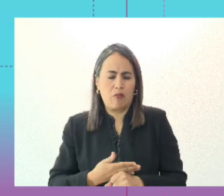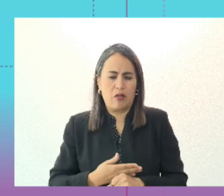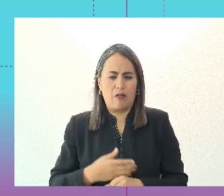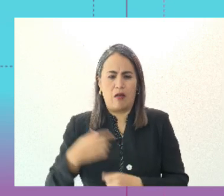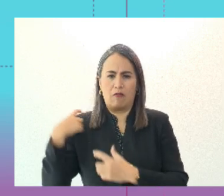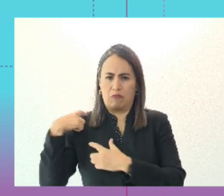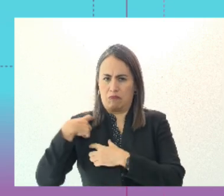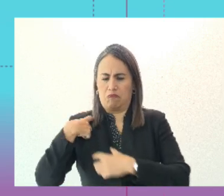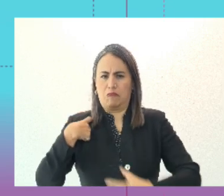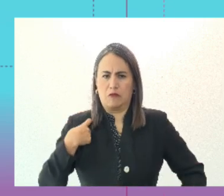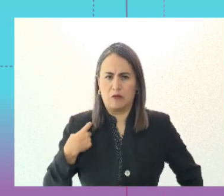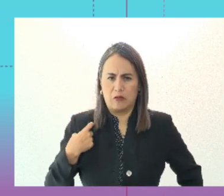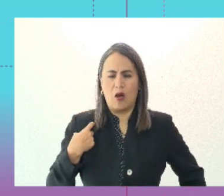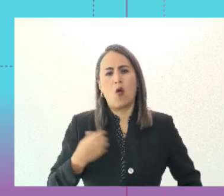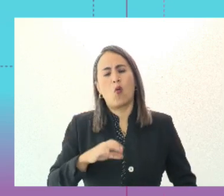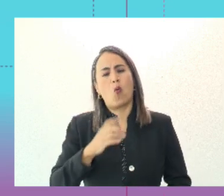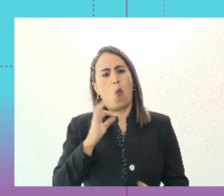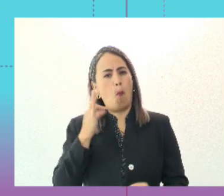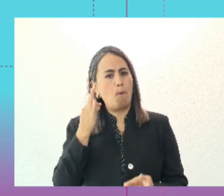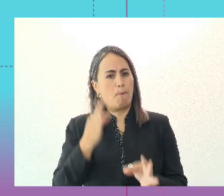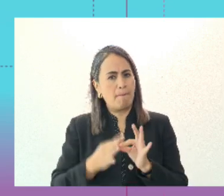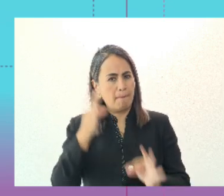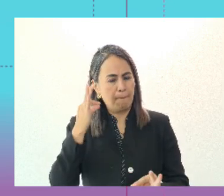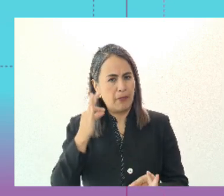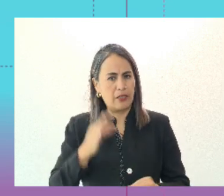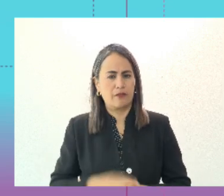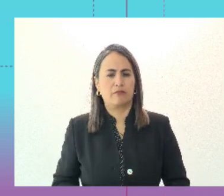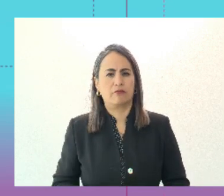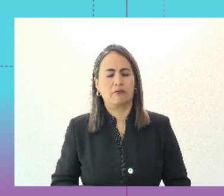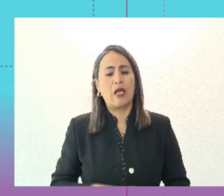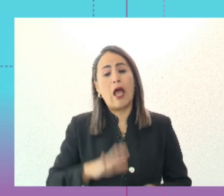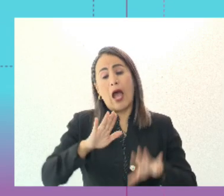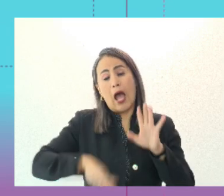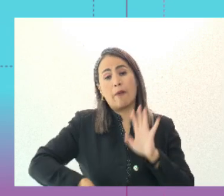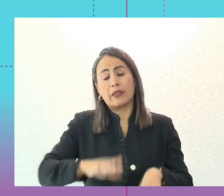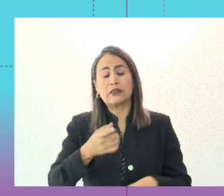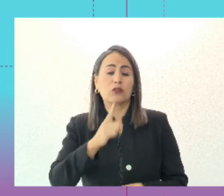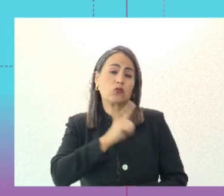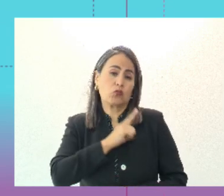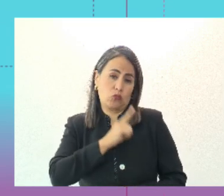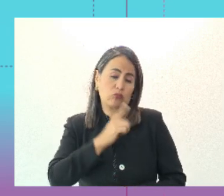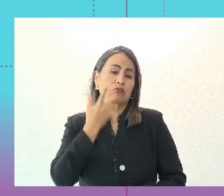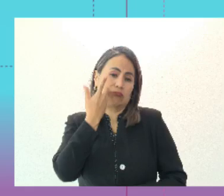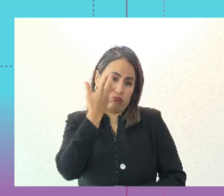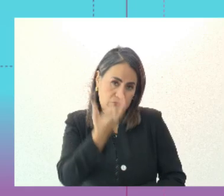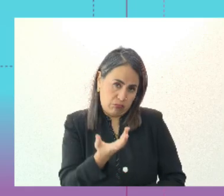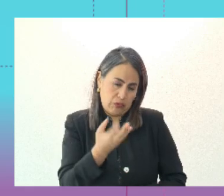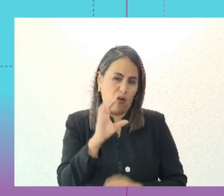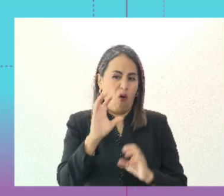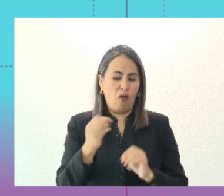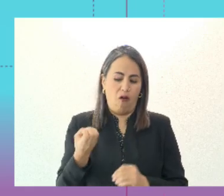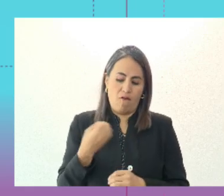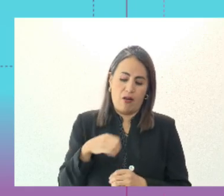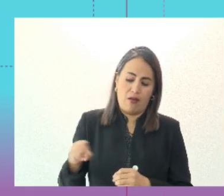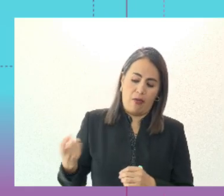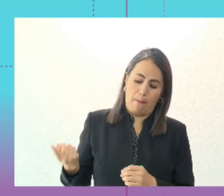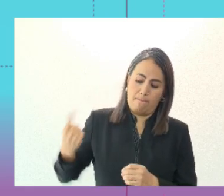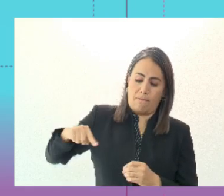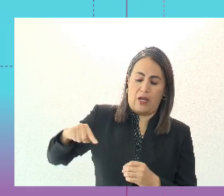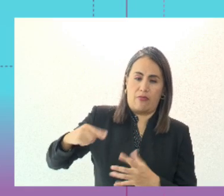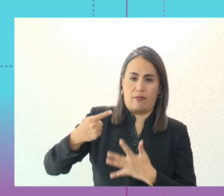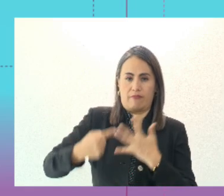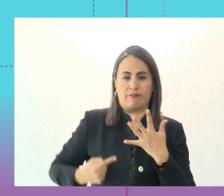de cumplimiento voluntario o cumplimiento obligado. Y entonces el Estado de Derecho, insisto,